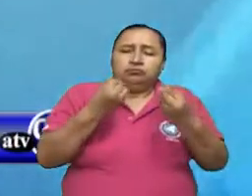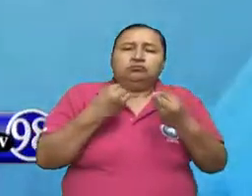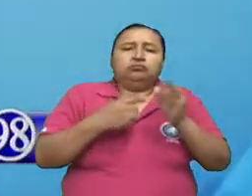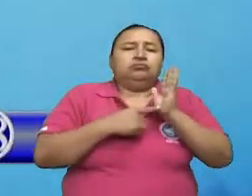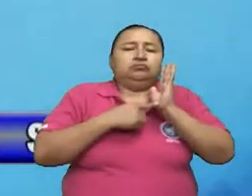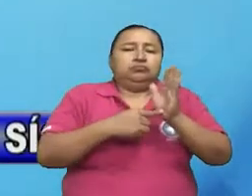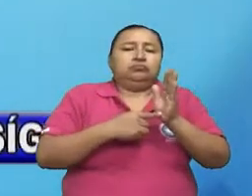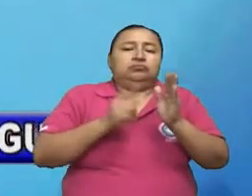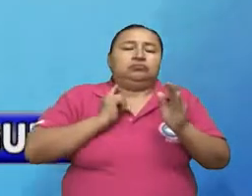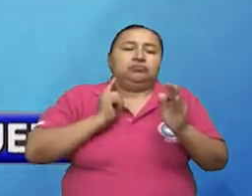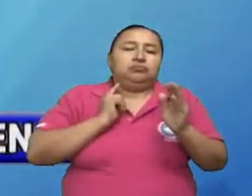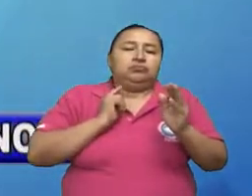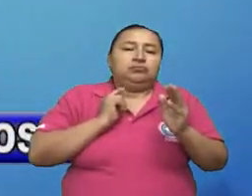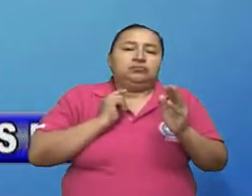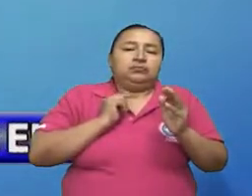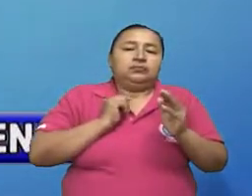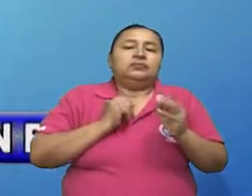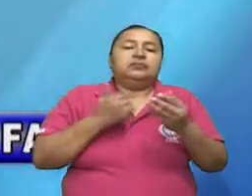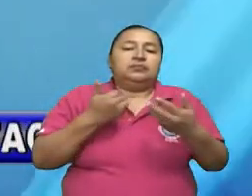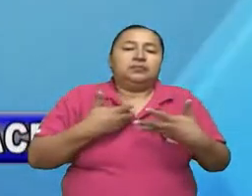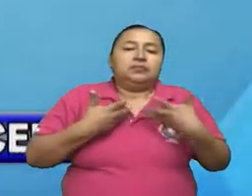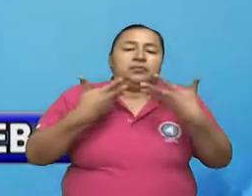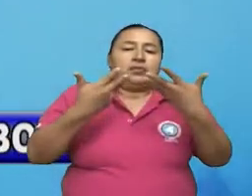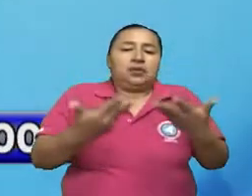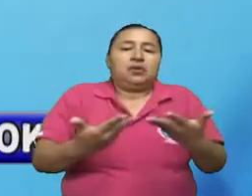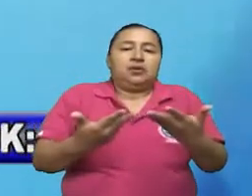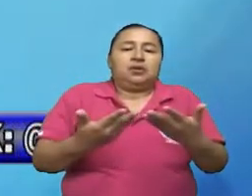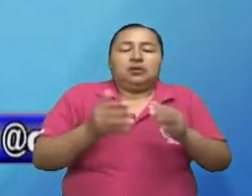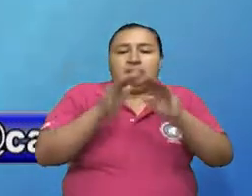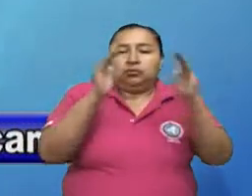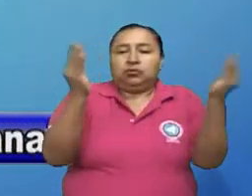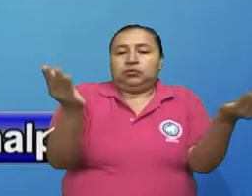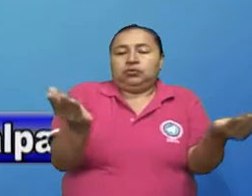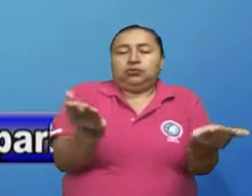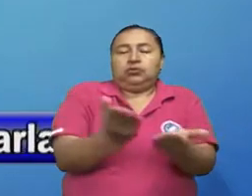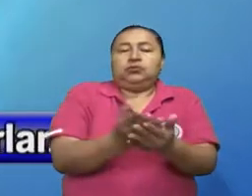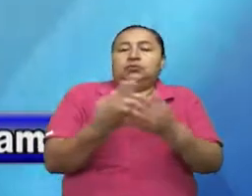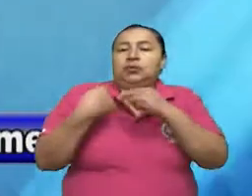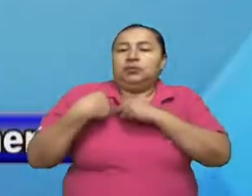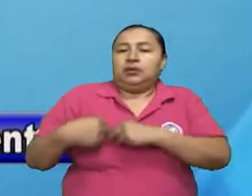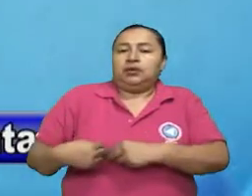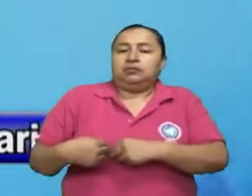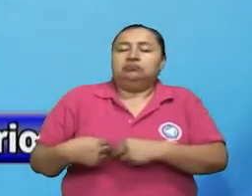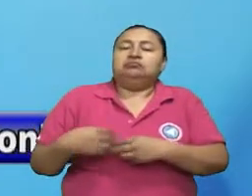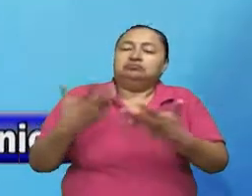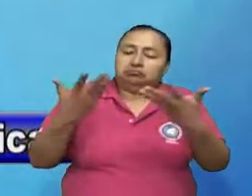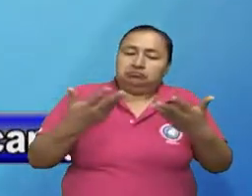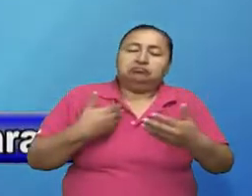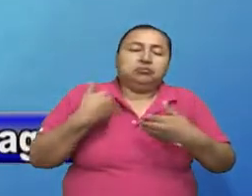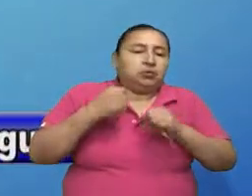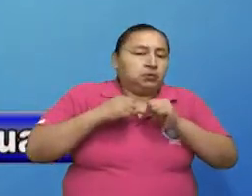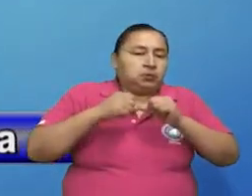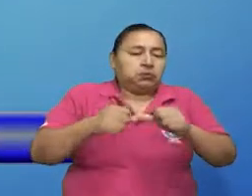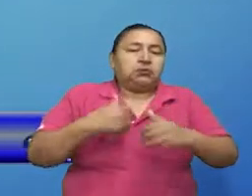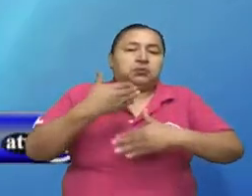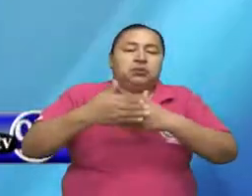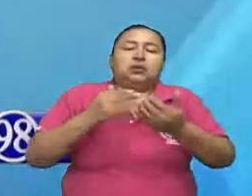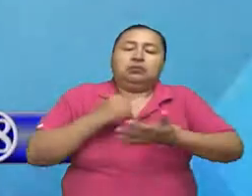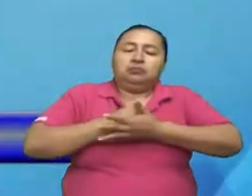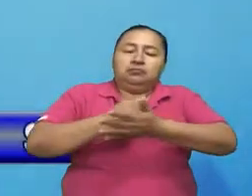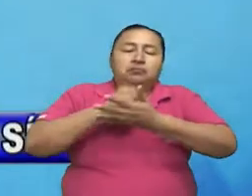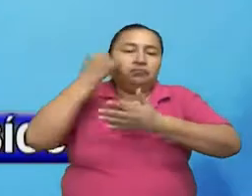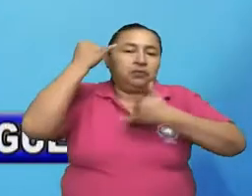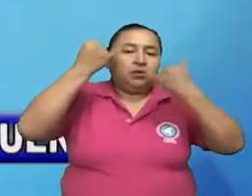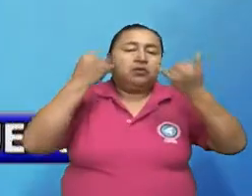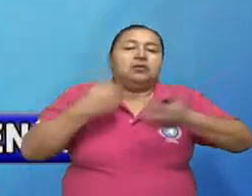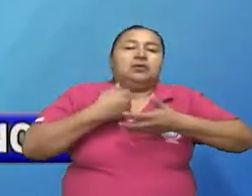ejemplo de entrega al mundo y a la humanidad, que ha dado, que sigue dando aporte a